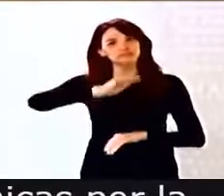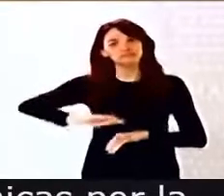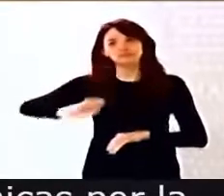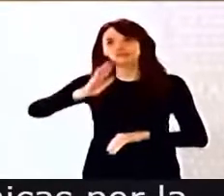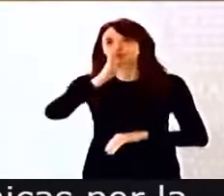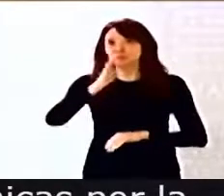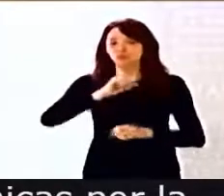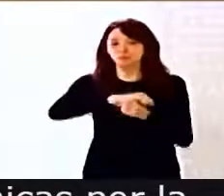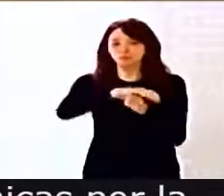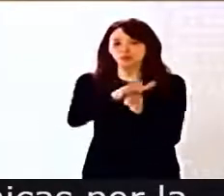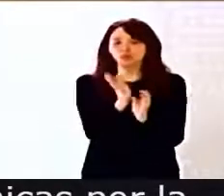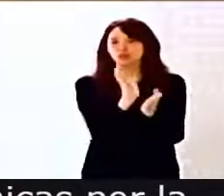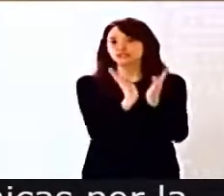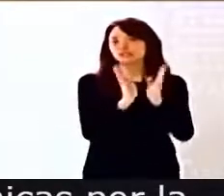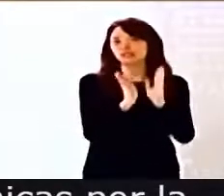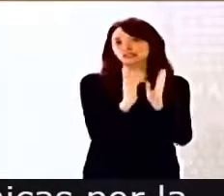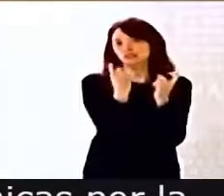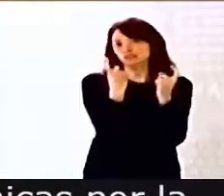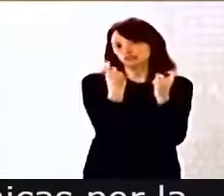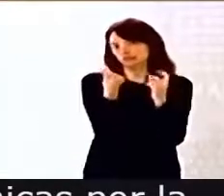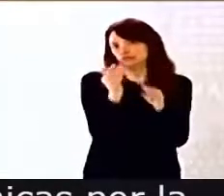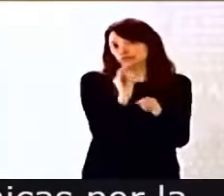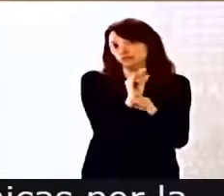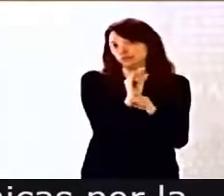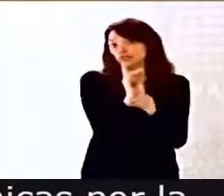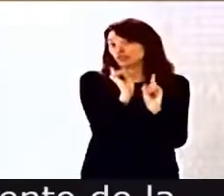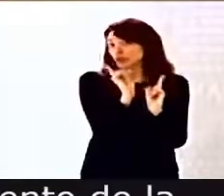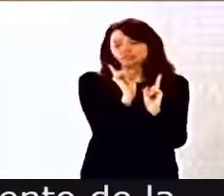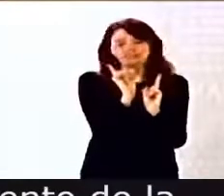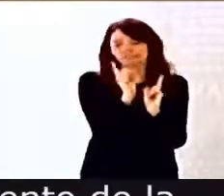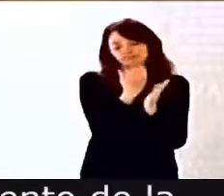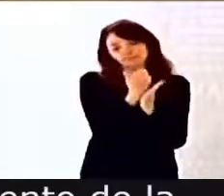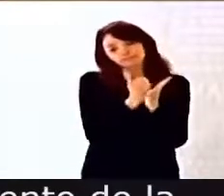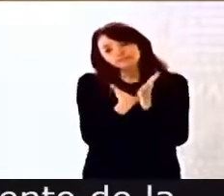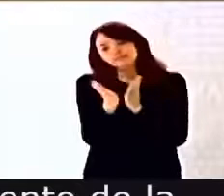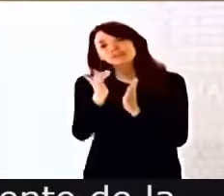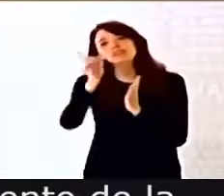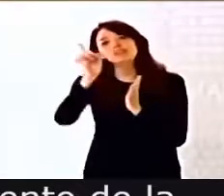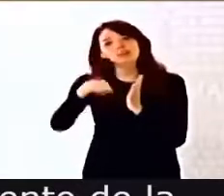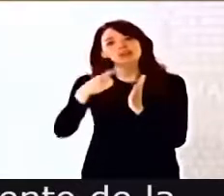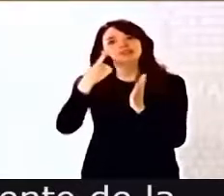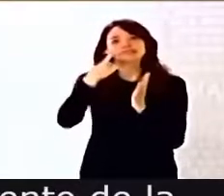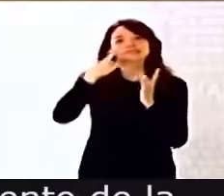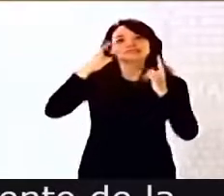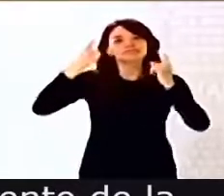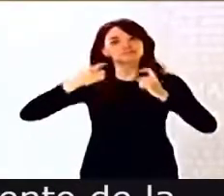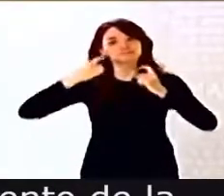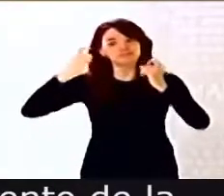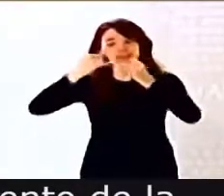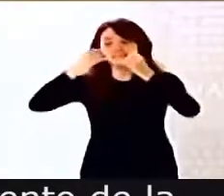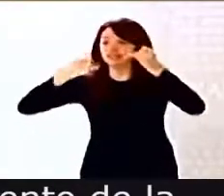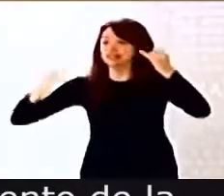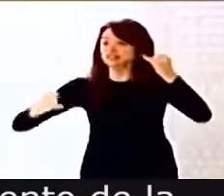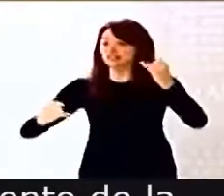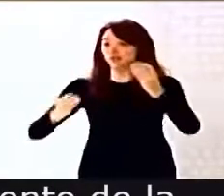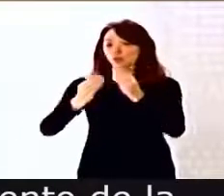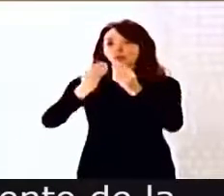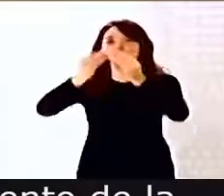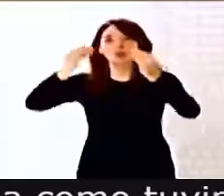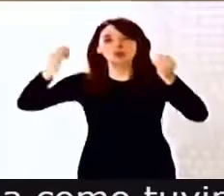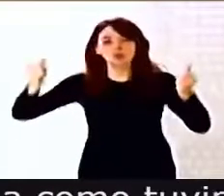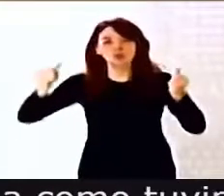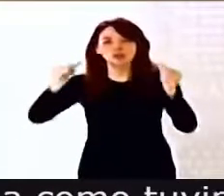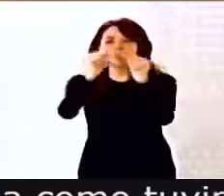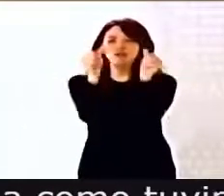de la pandemia, sino también para poder salir de esta crisis de una forma diferente a como tuvimos que hacer frente a